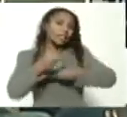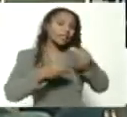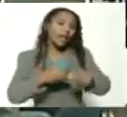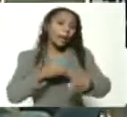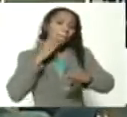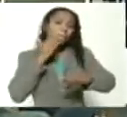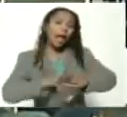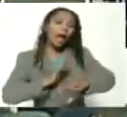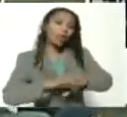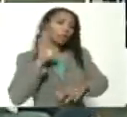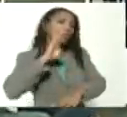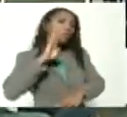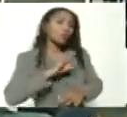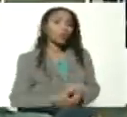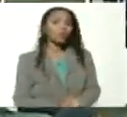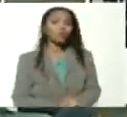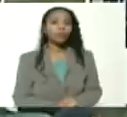delito.